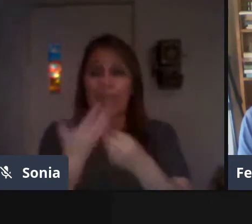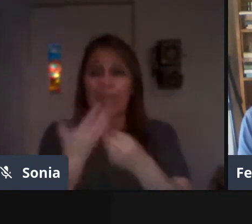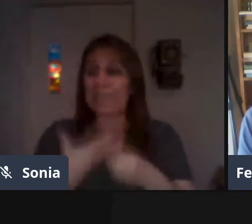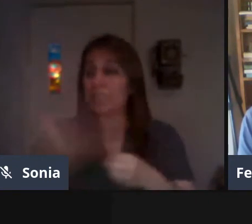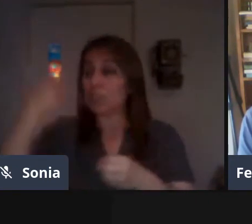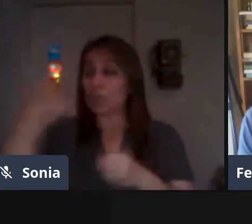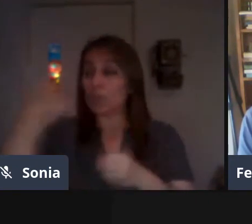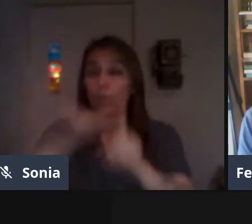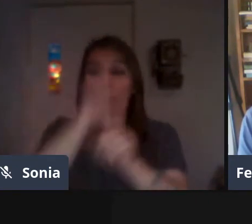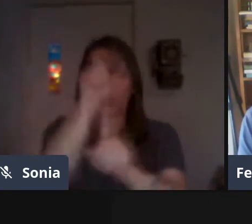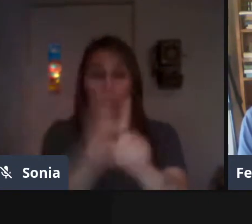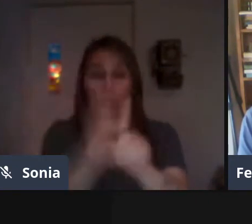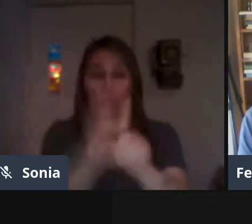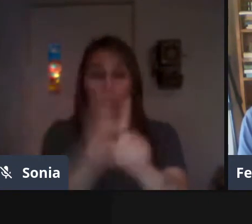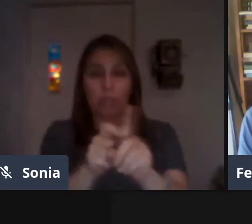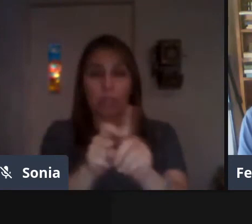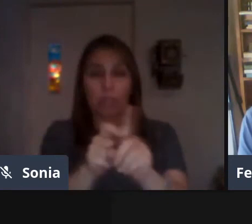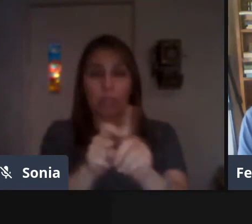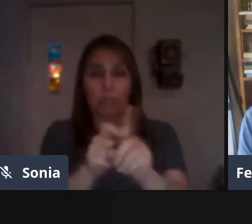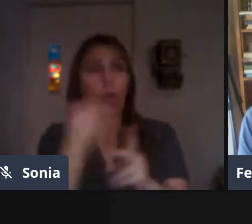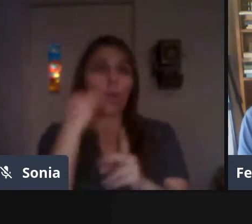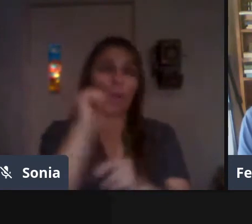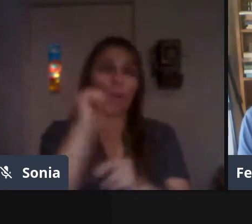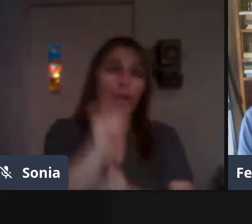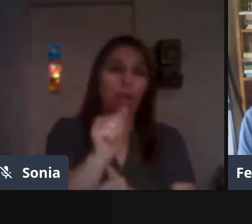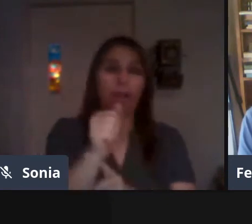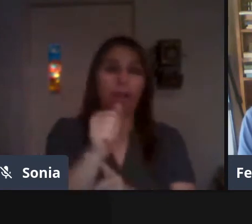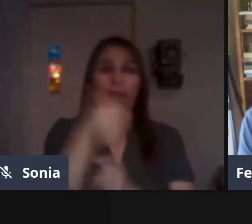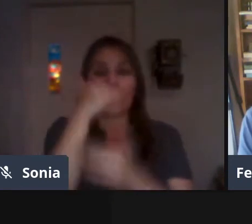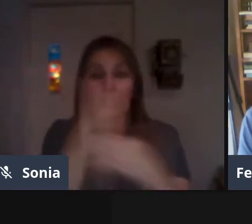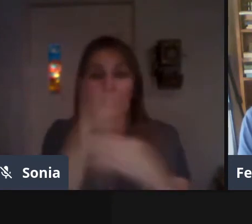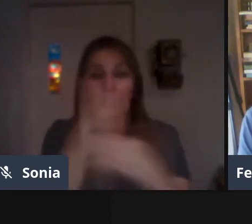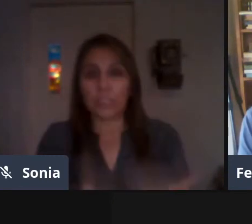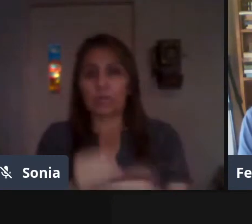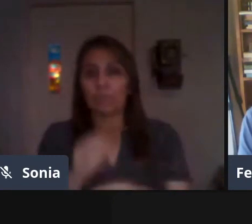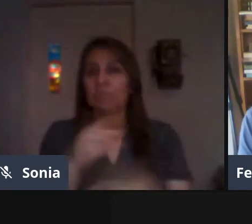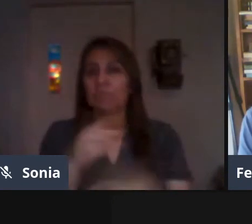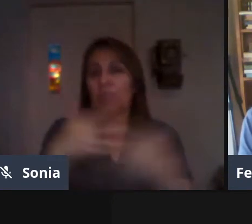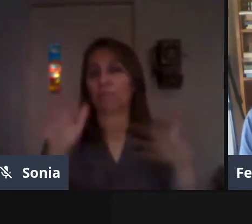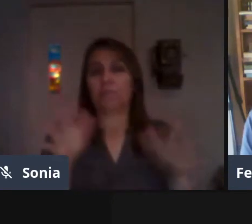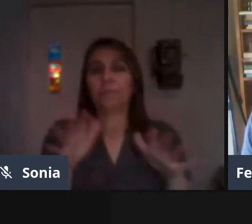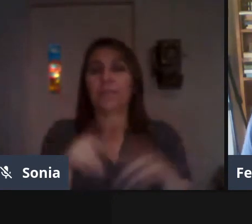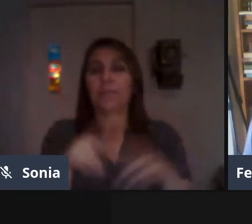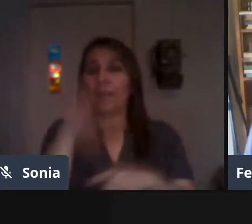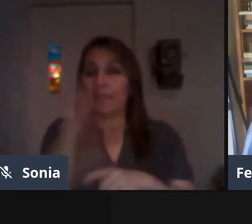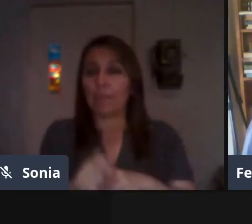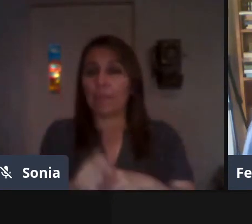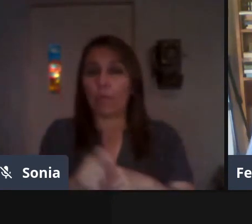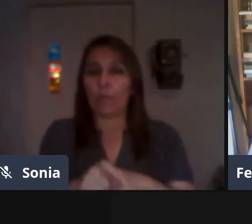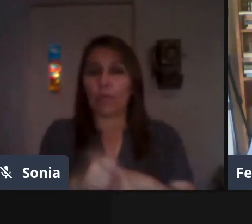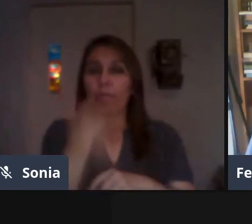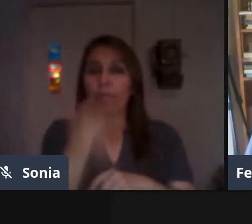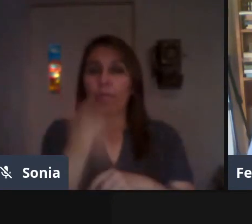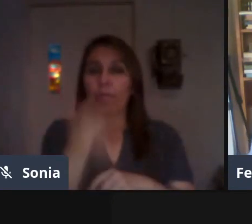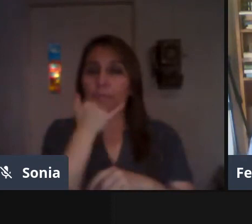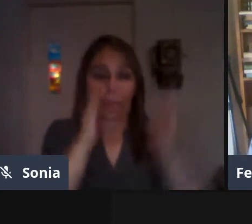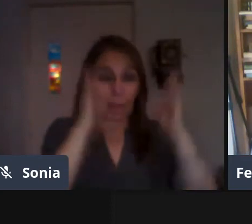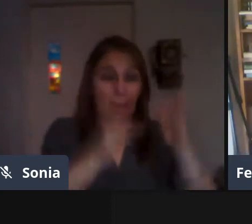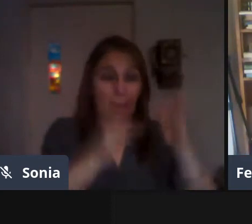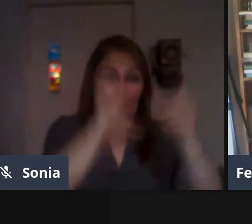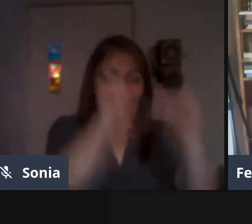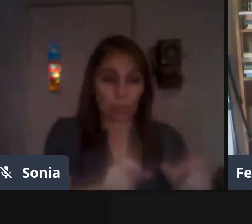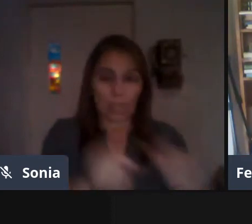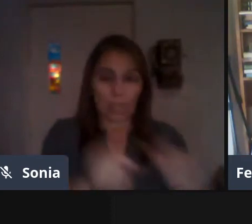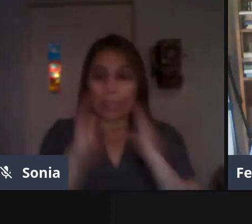de ese hombre de esa mujer el importe en en el hecho por centrarte en el hecho la vulneración